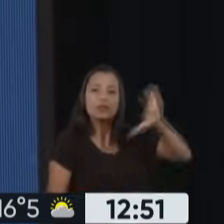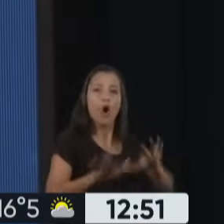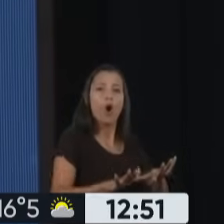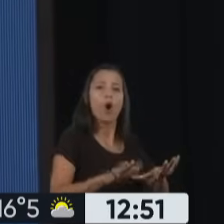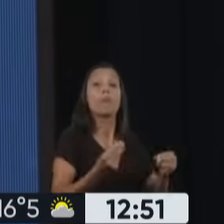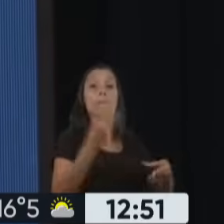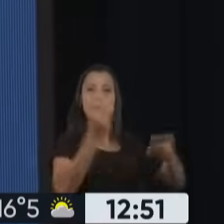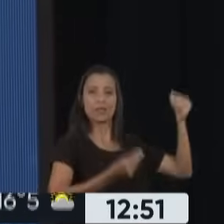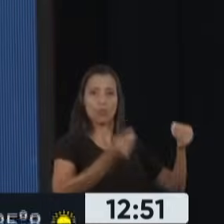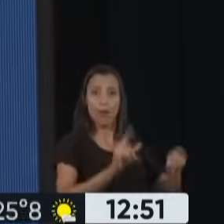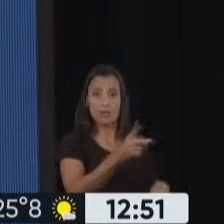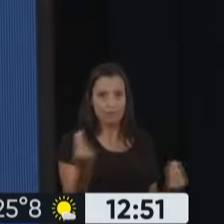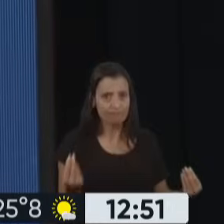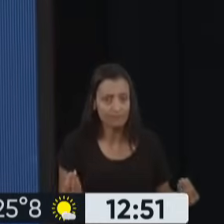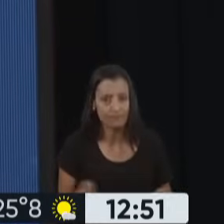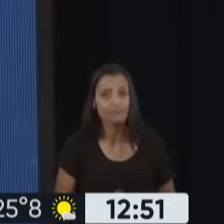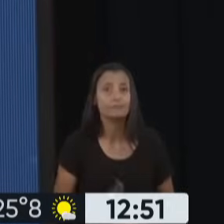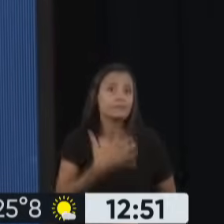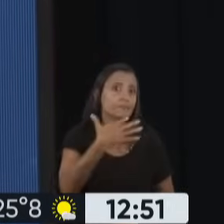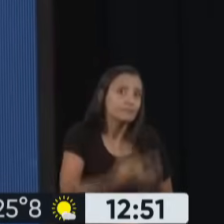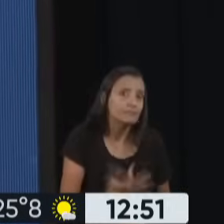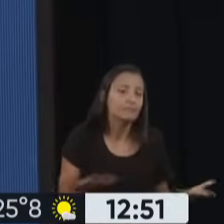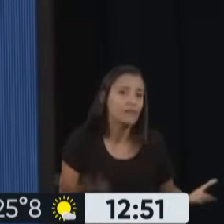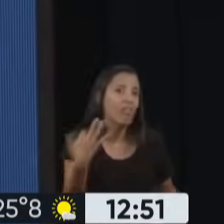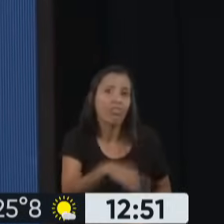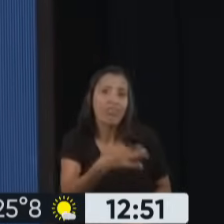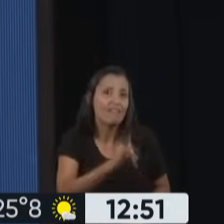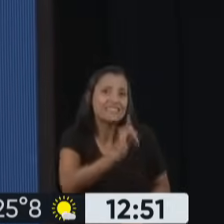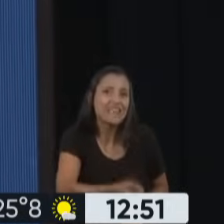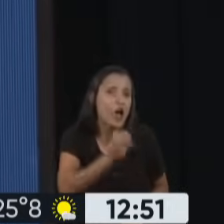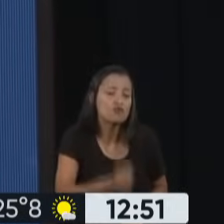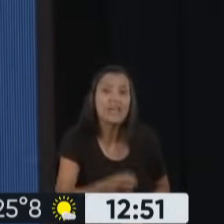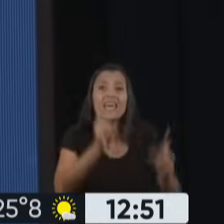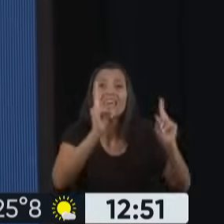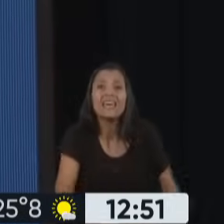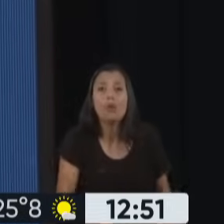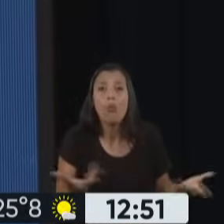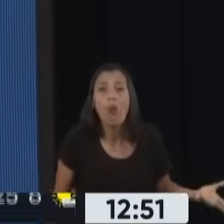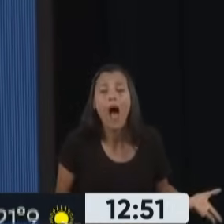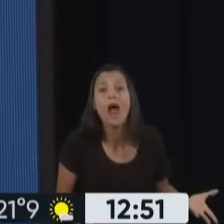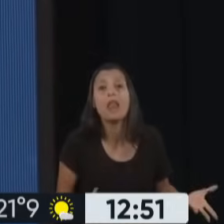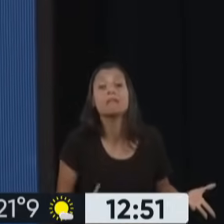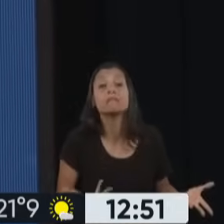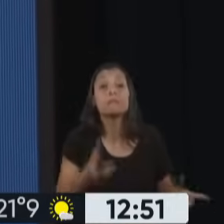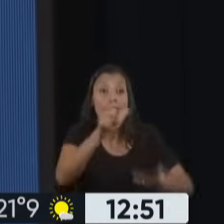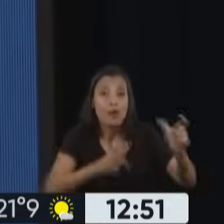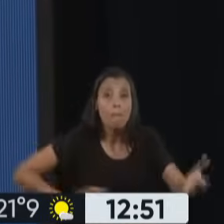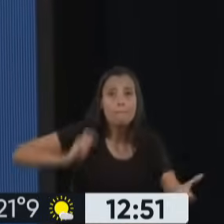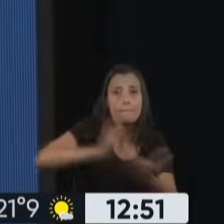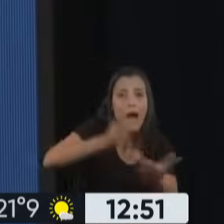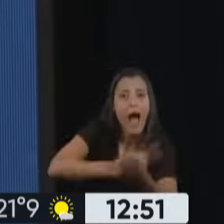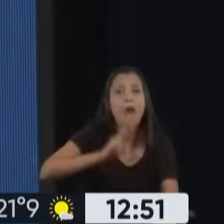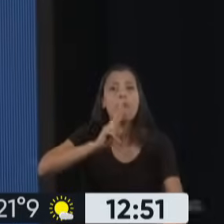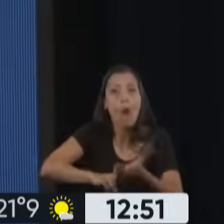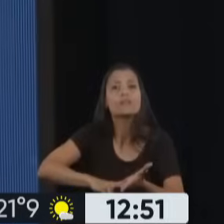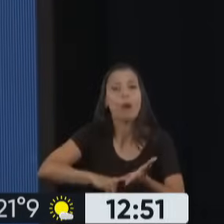fondo, digamos, va a haber que quitarle por la fuerza el dinero al pagador de impuestos para